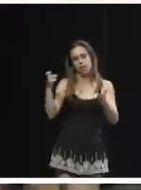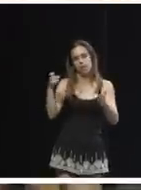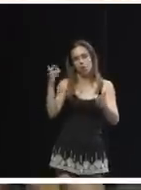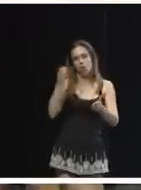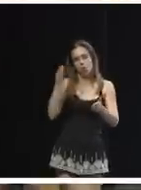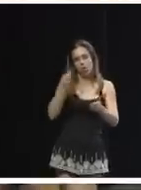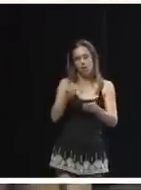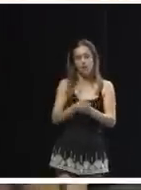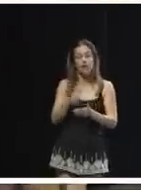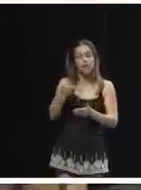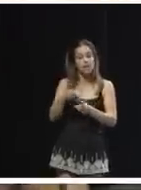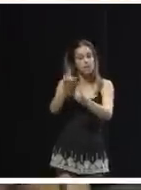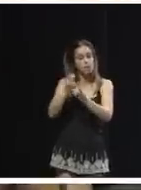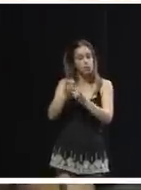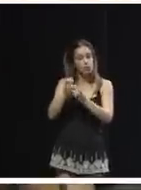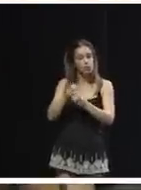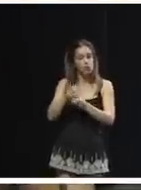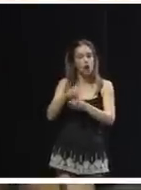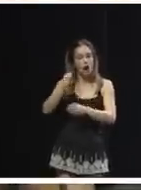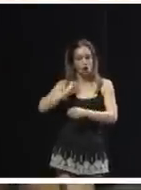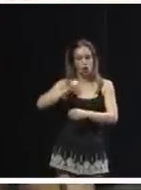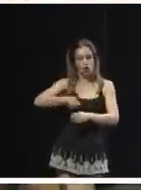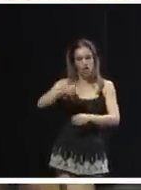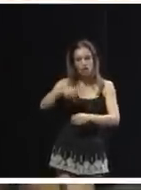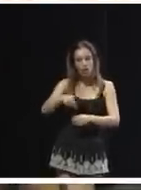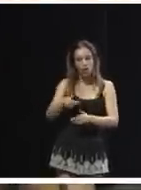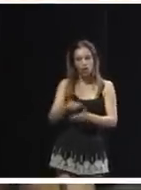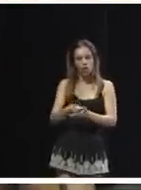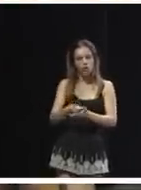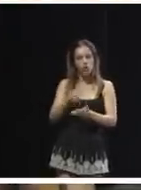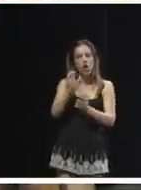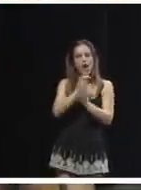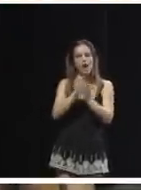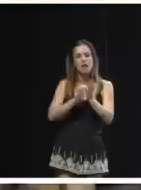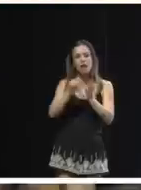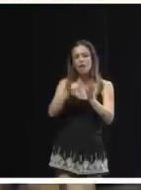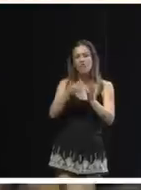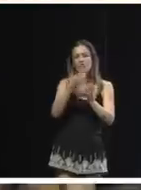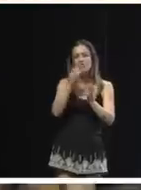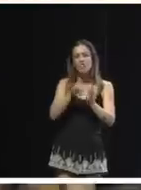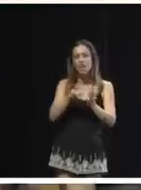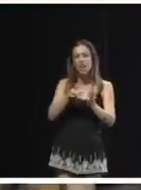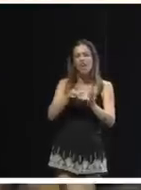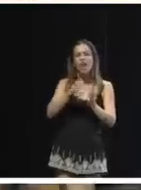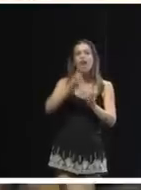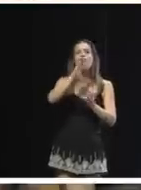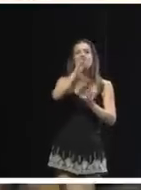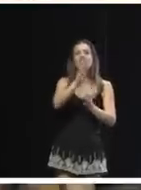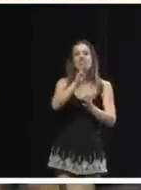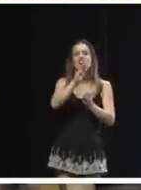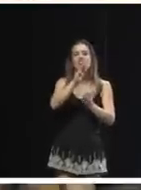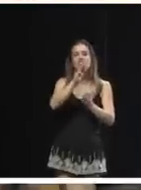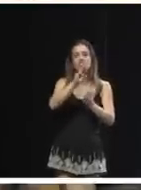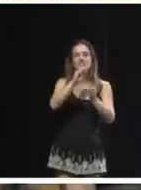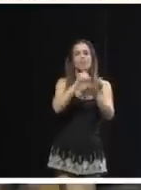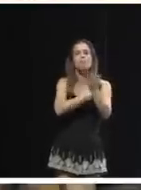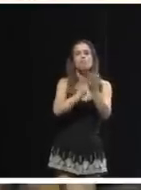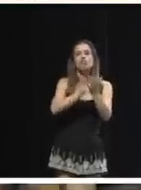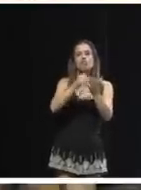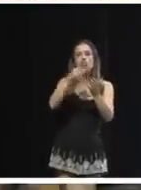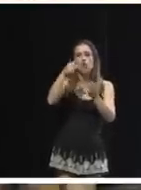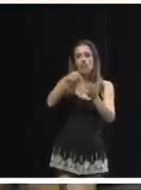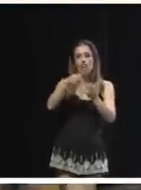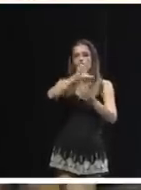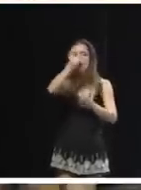El impuesto a las grandes fortunas grava a aquellos patrimonios de más de 3 millones de euros. ¿Conocéis a alguien que tenga